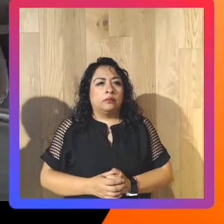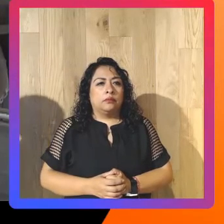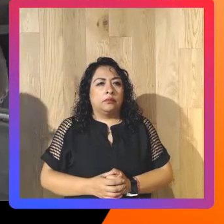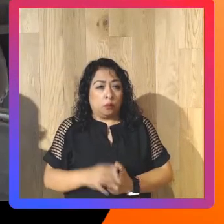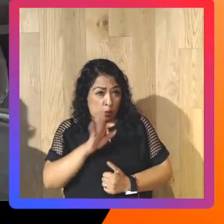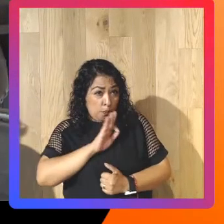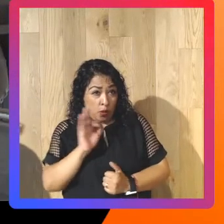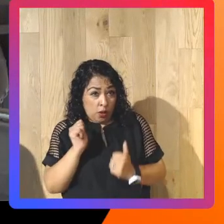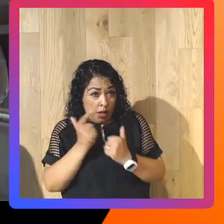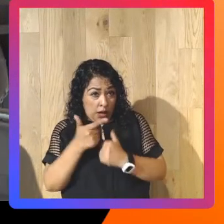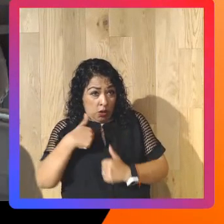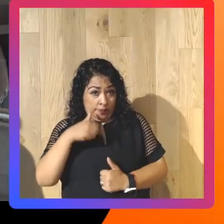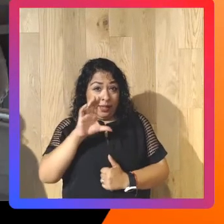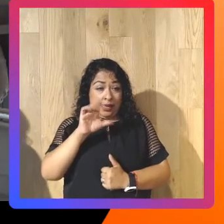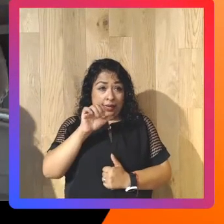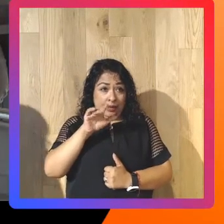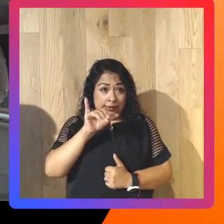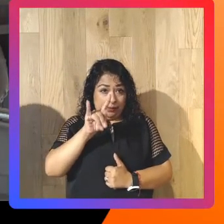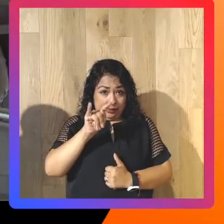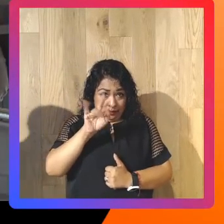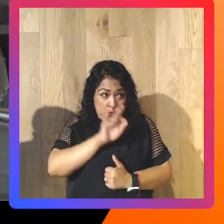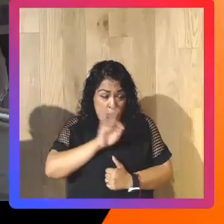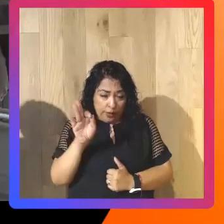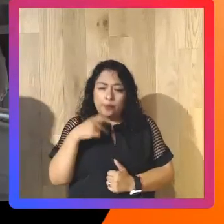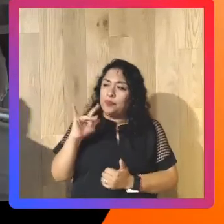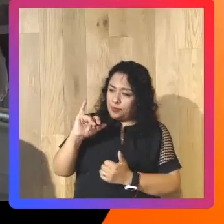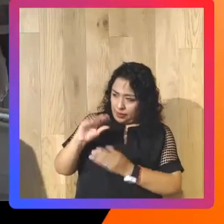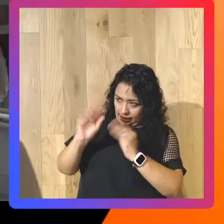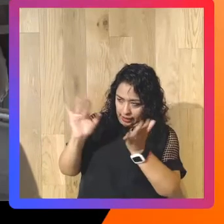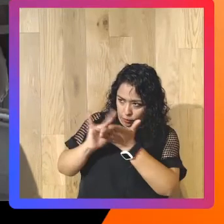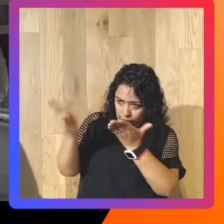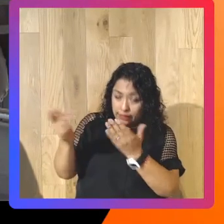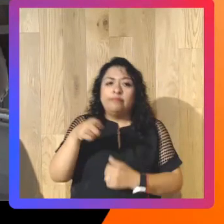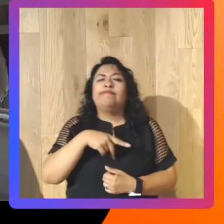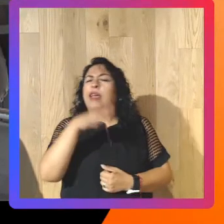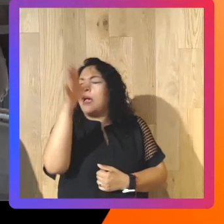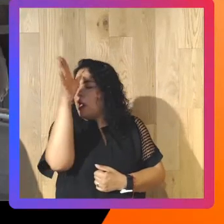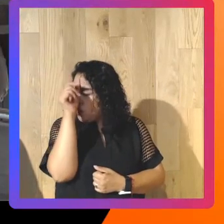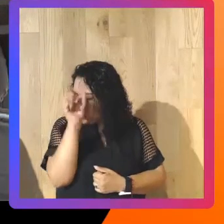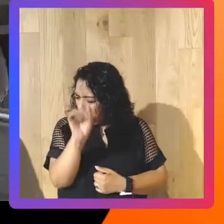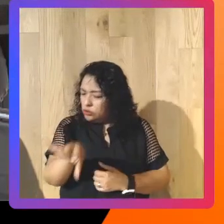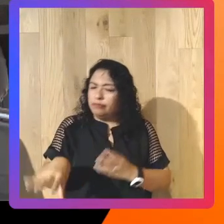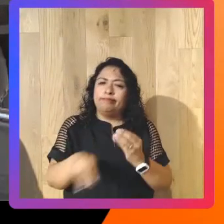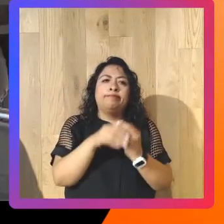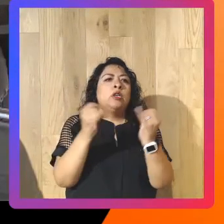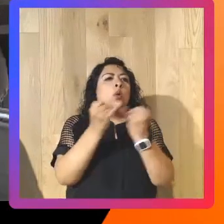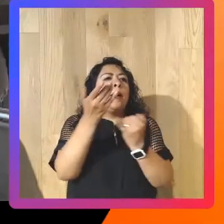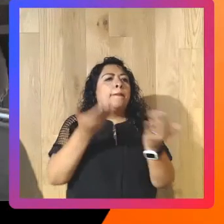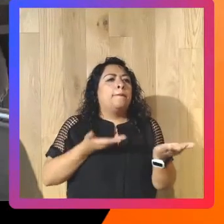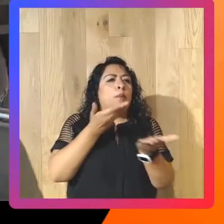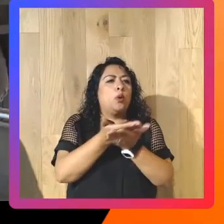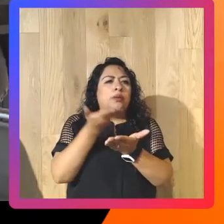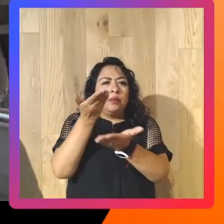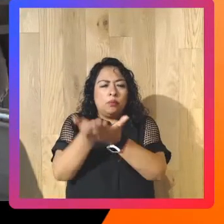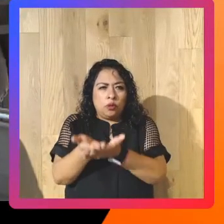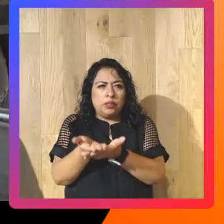¿Puedo comentar desde Canacintra? Muchas gracias. Totalmente coincido y me sumo a las propuestas que nos